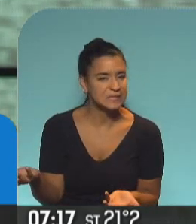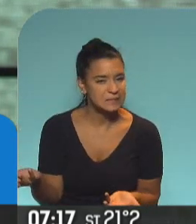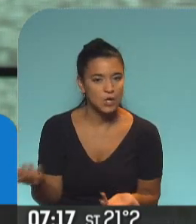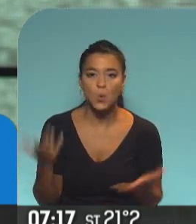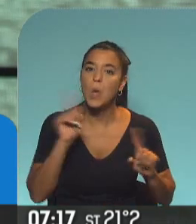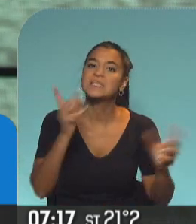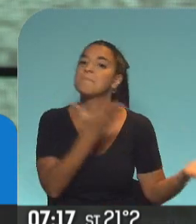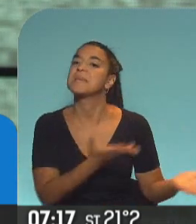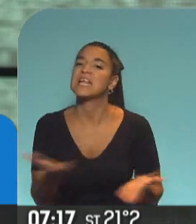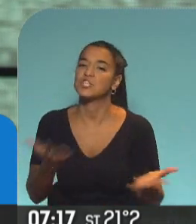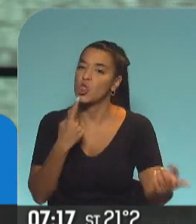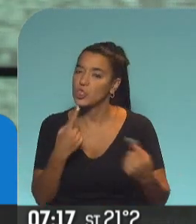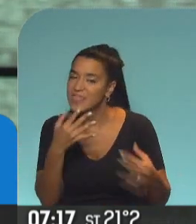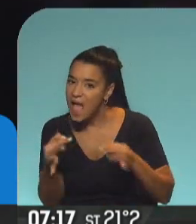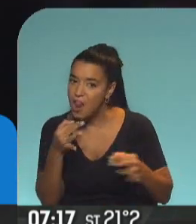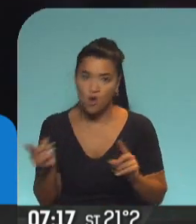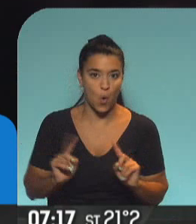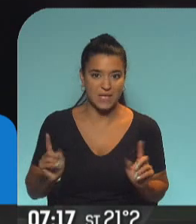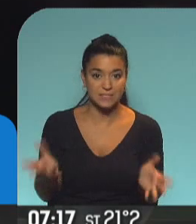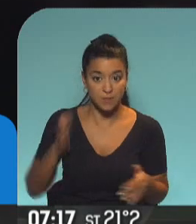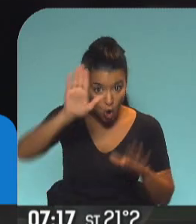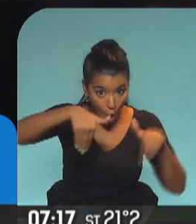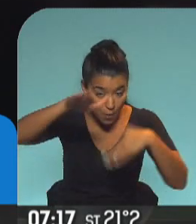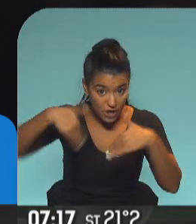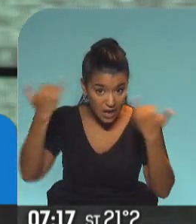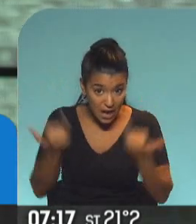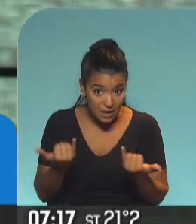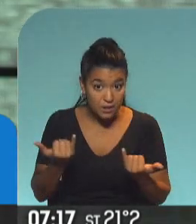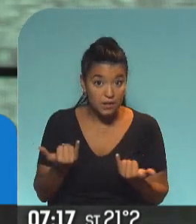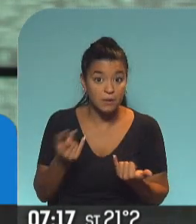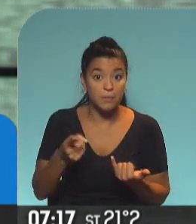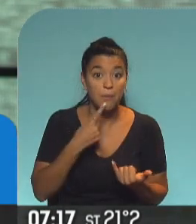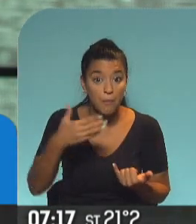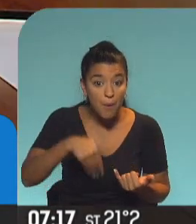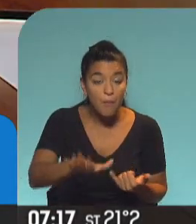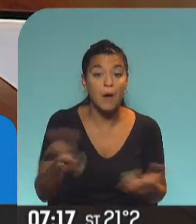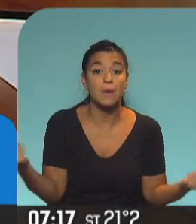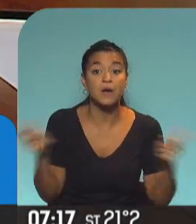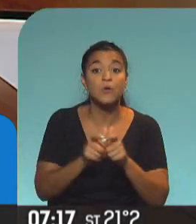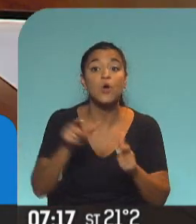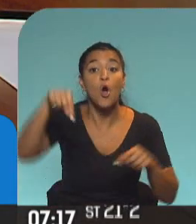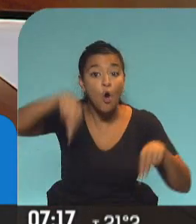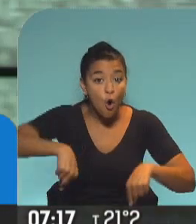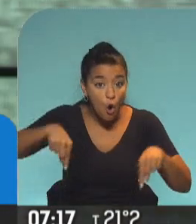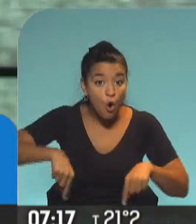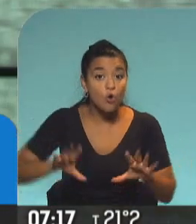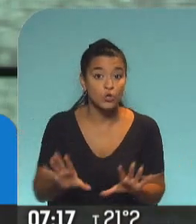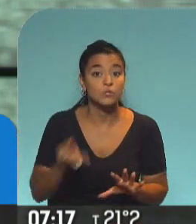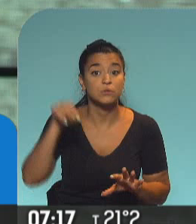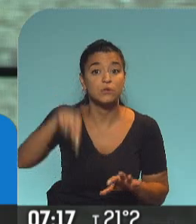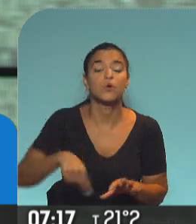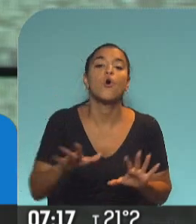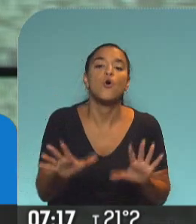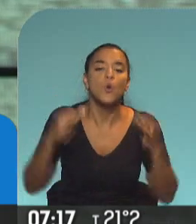una invitación al diálogo. Bien, ¿hay convocatoria? Sí. Hay una convocatoria para reunirse. Hoy está esta reunión,